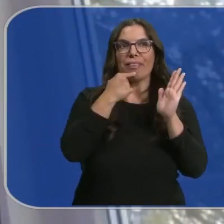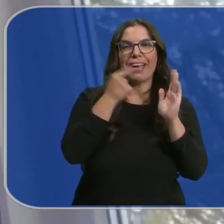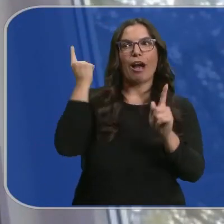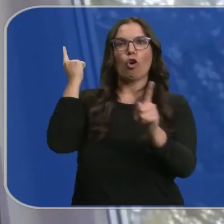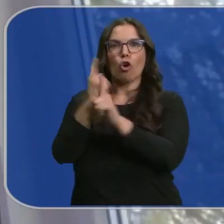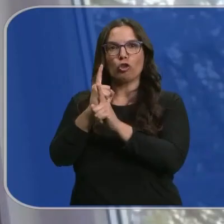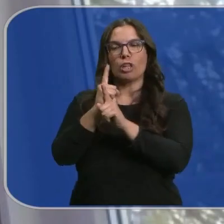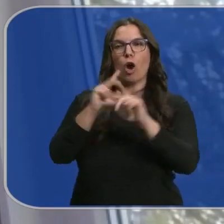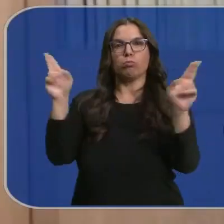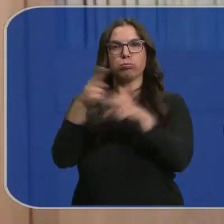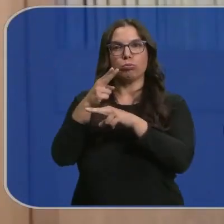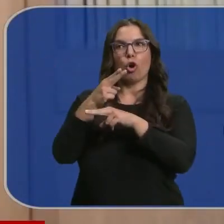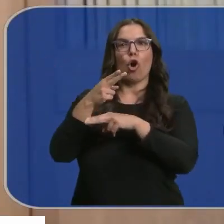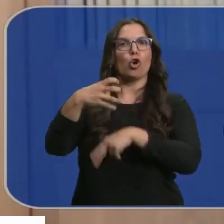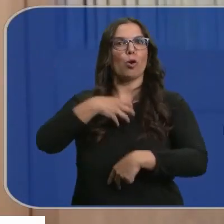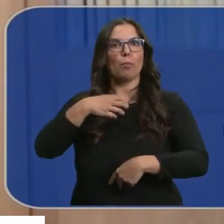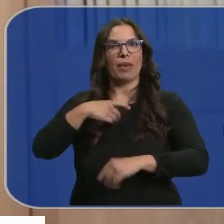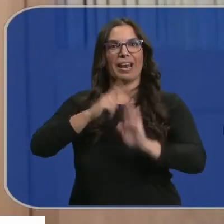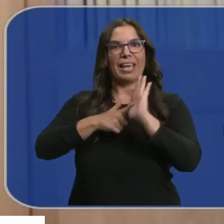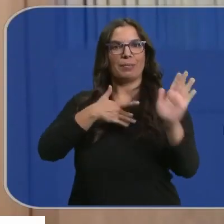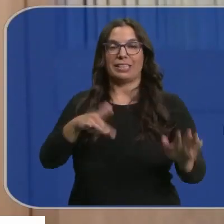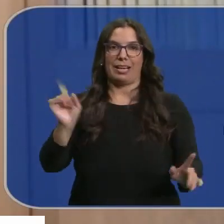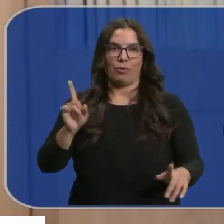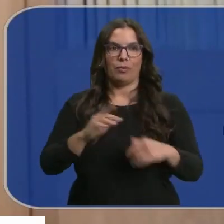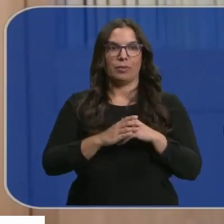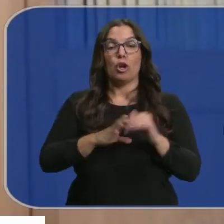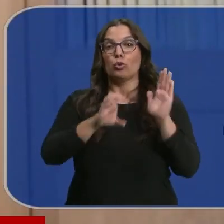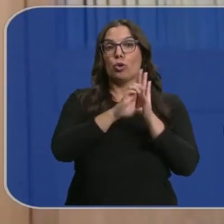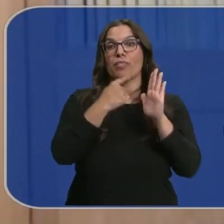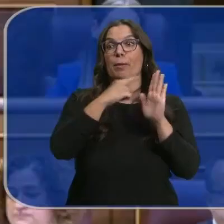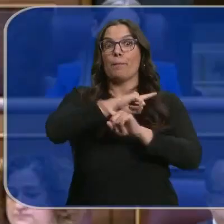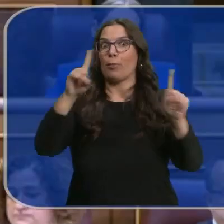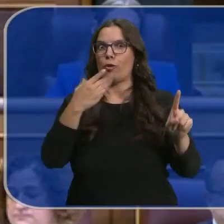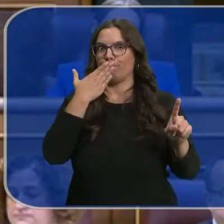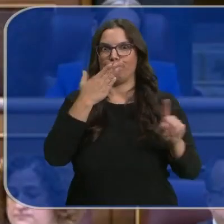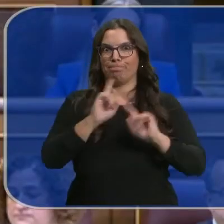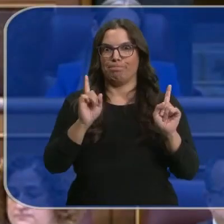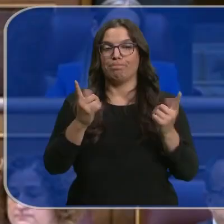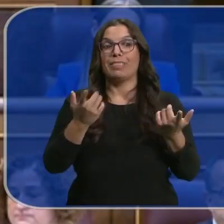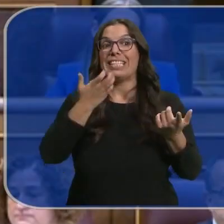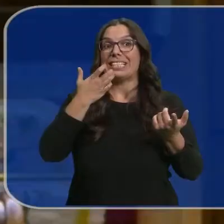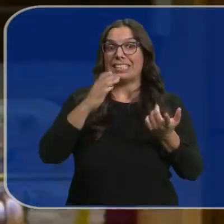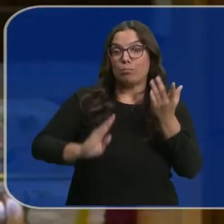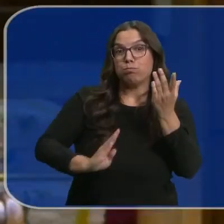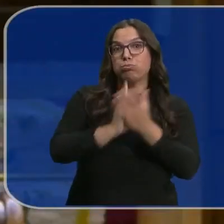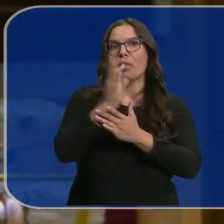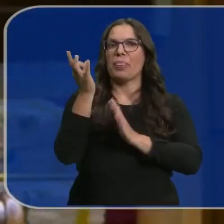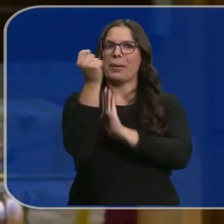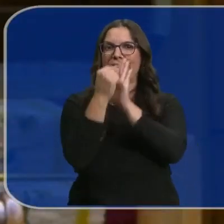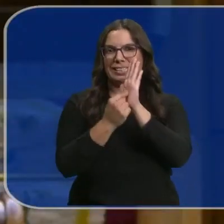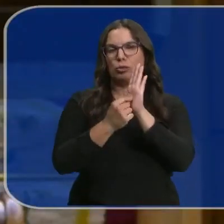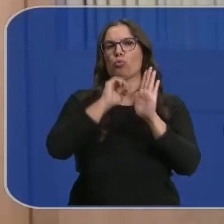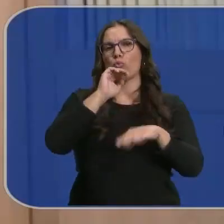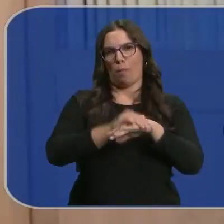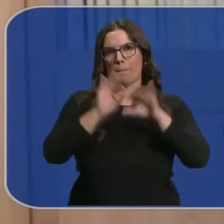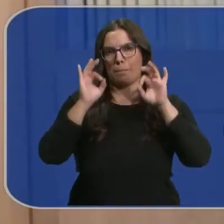a una ley de amnistía. La amnistía no se prohíbe en la Constitución. Y de promoverse esta debe cumplir una serie de